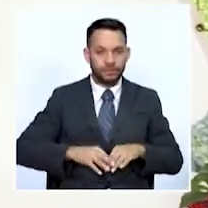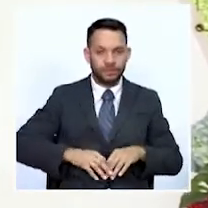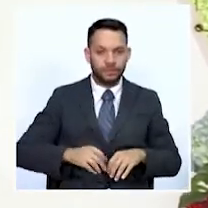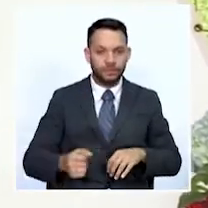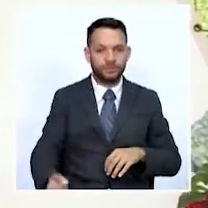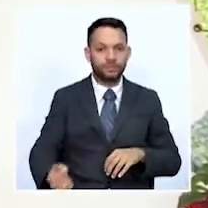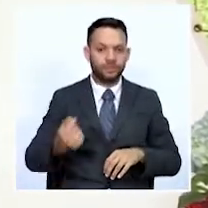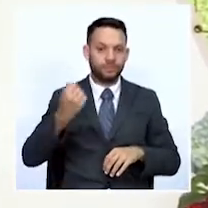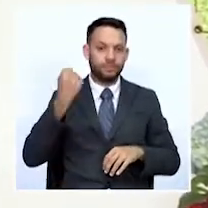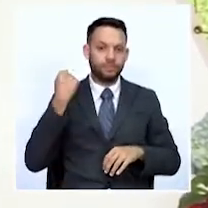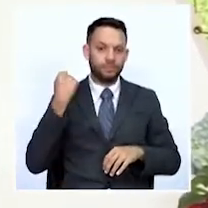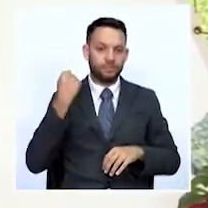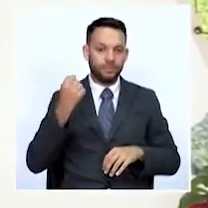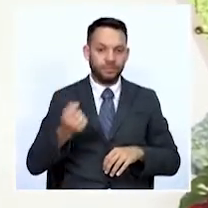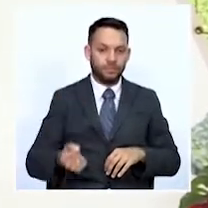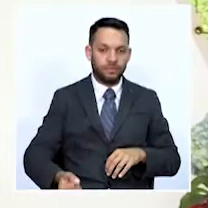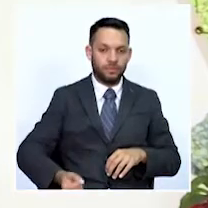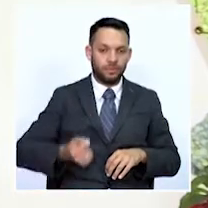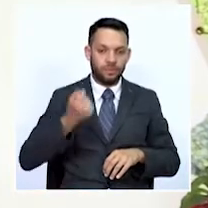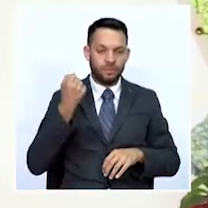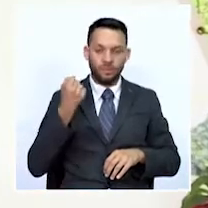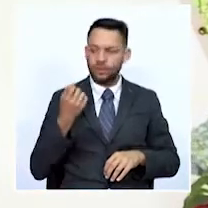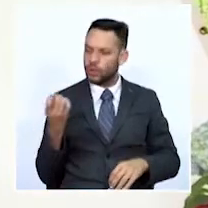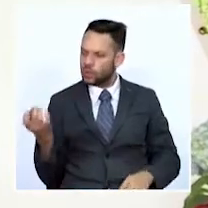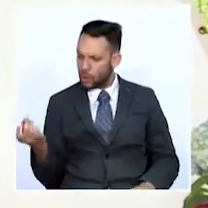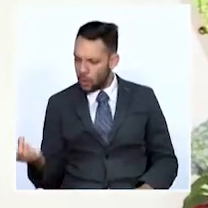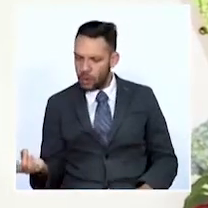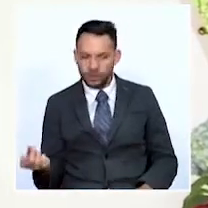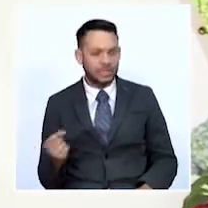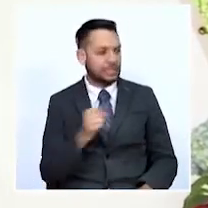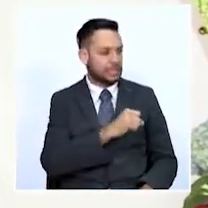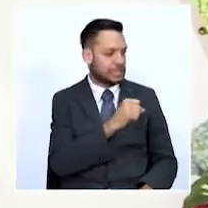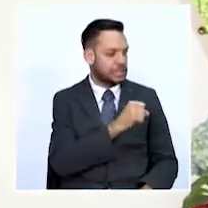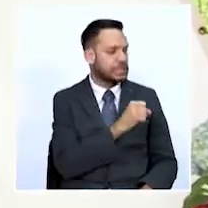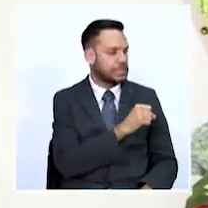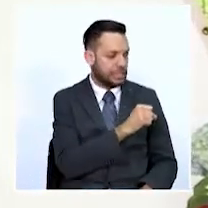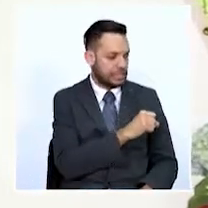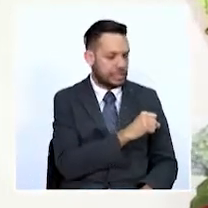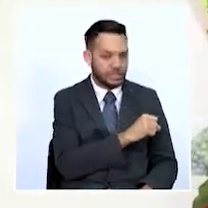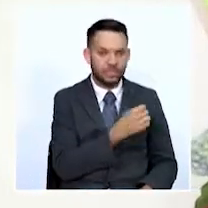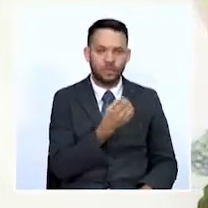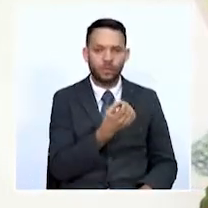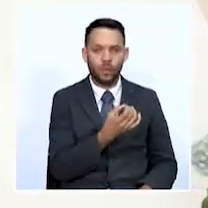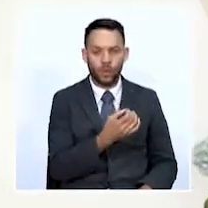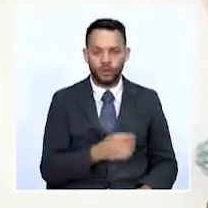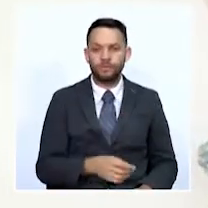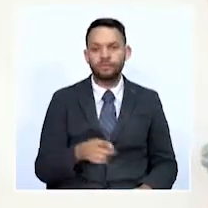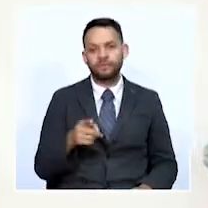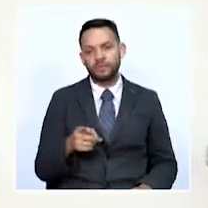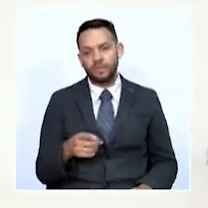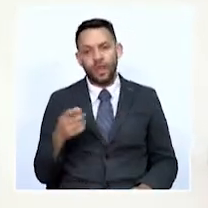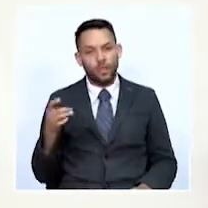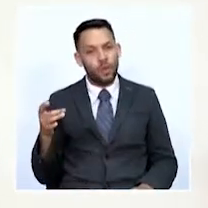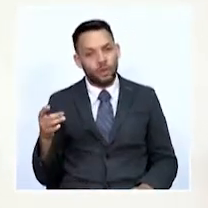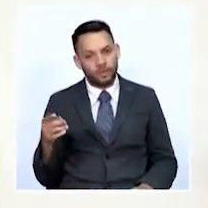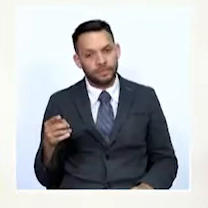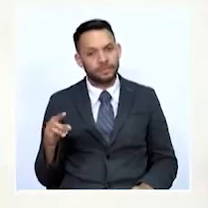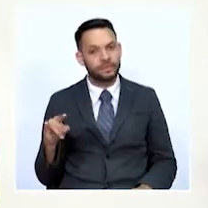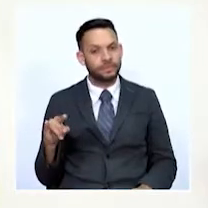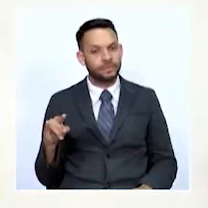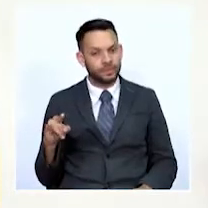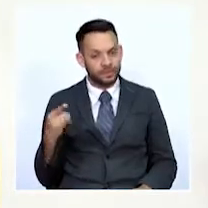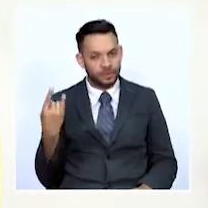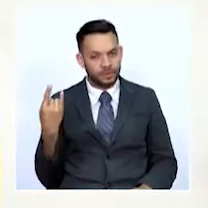dobla. Dolor. Un poquitico acá, ¿sí? Entonces, cuando duele, puede ser alguna lesión